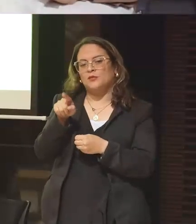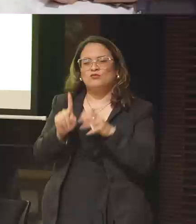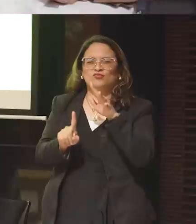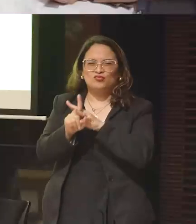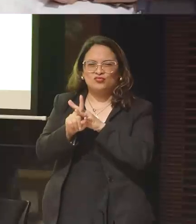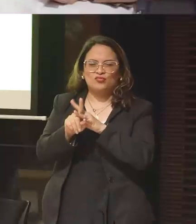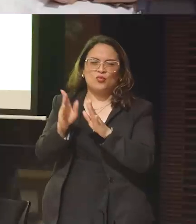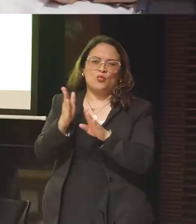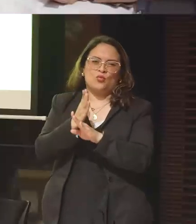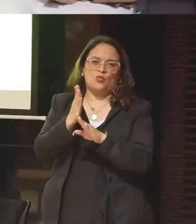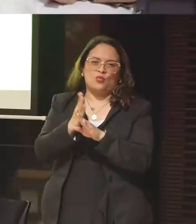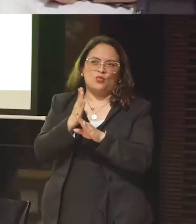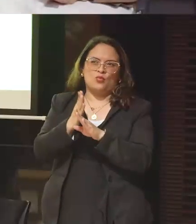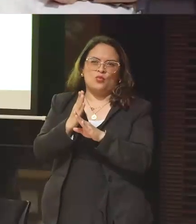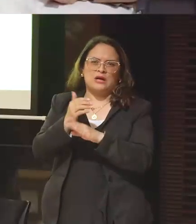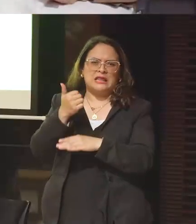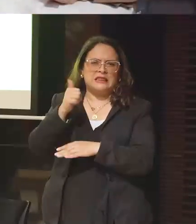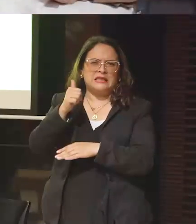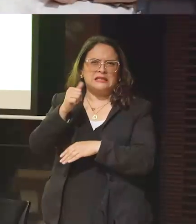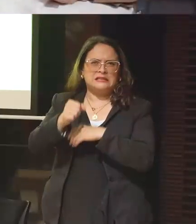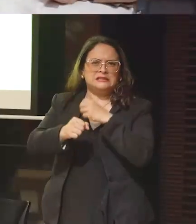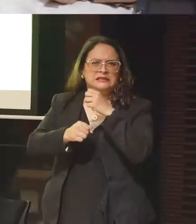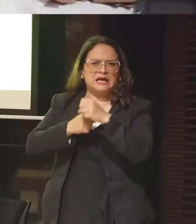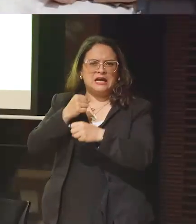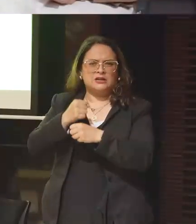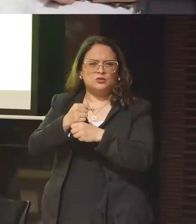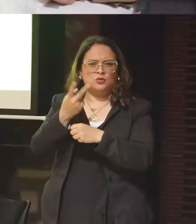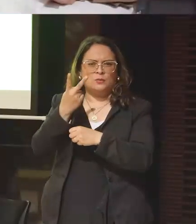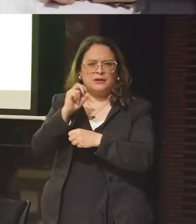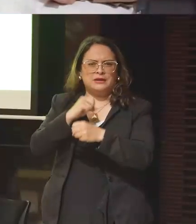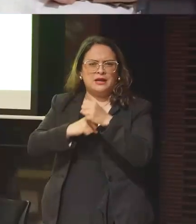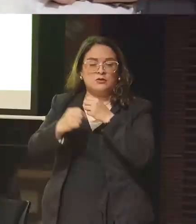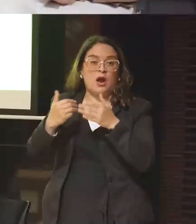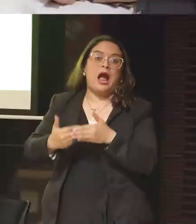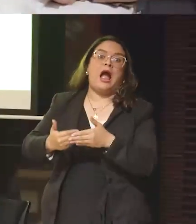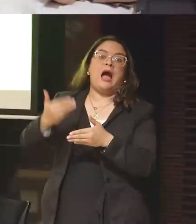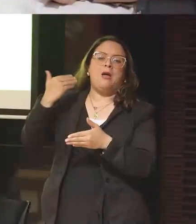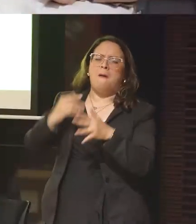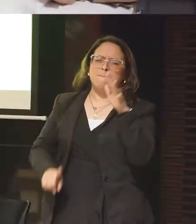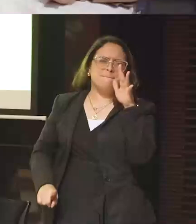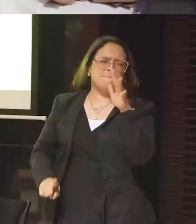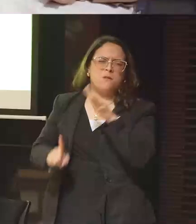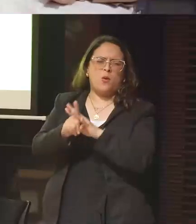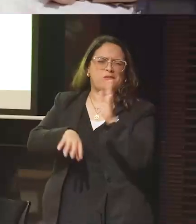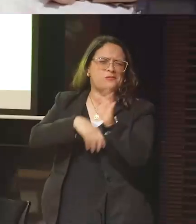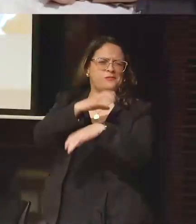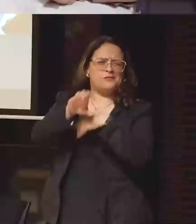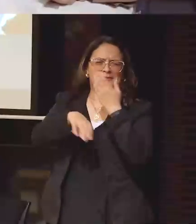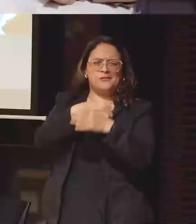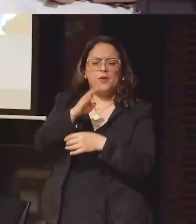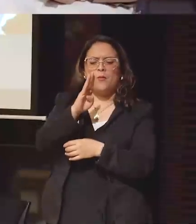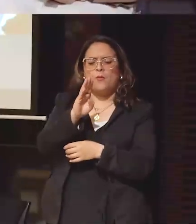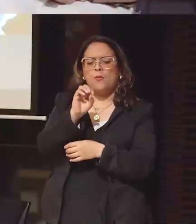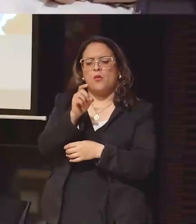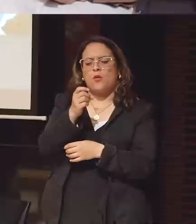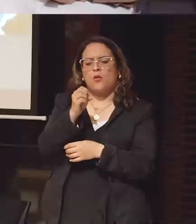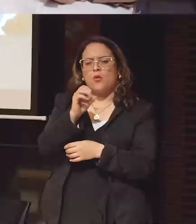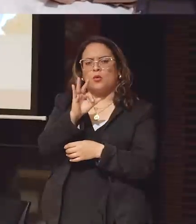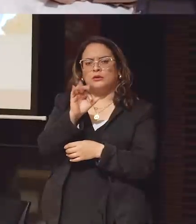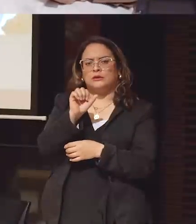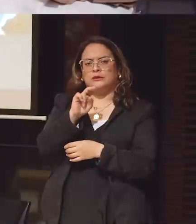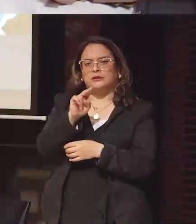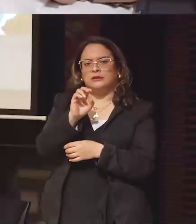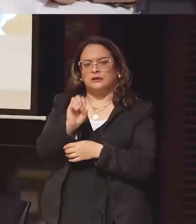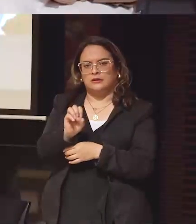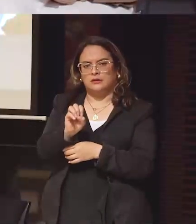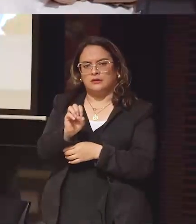tal vez una década o 2 décadas antes de que saliera el Bogotazo, porque el espacio que estaba ubicado el Bronx no solamente